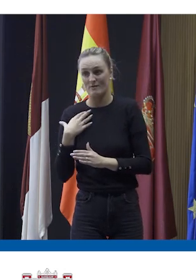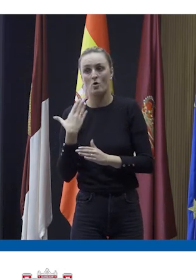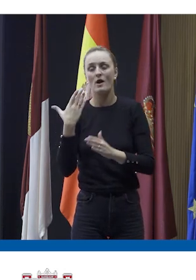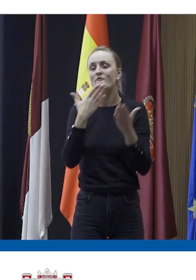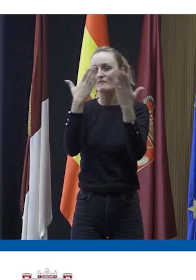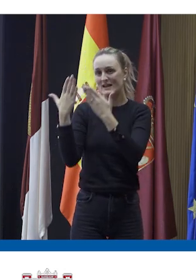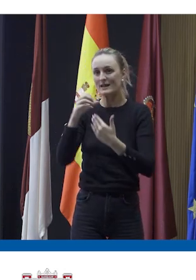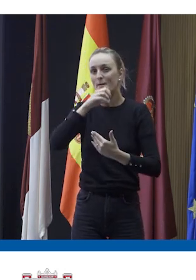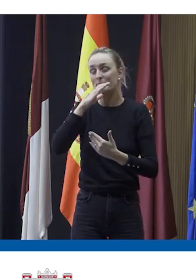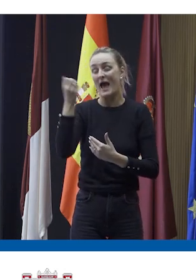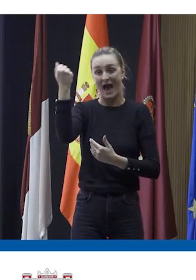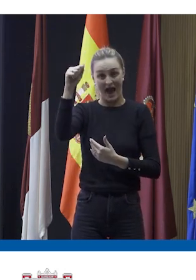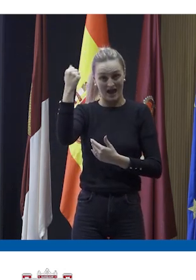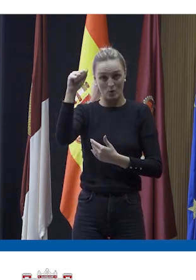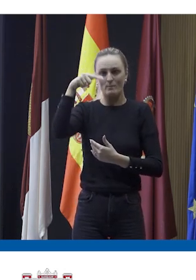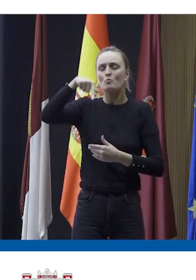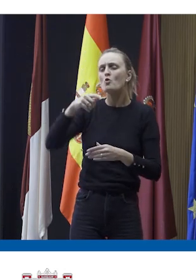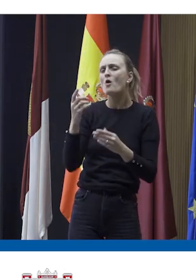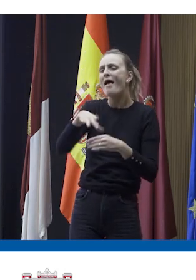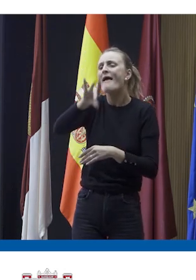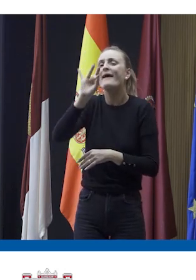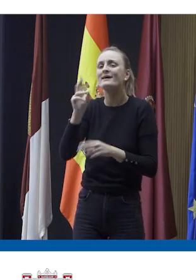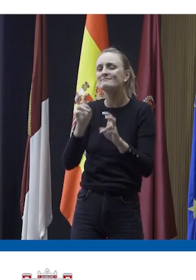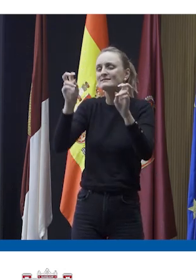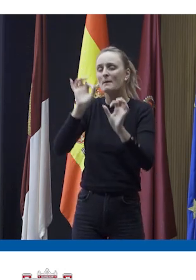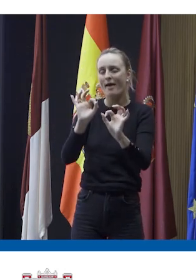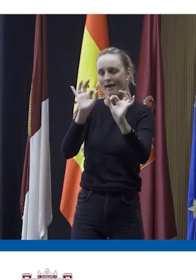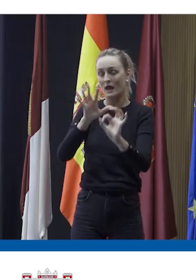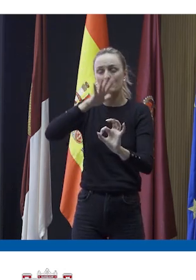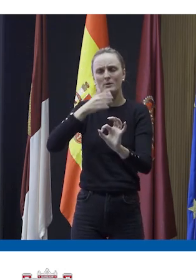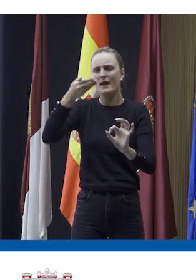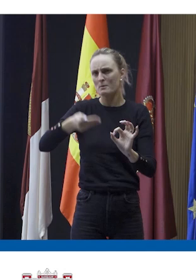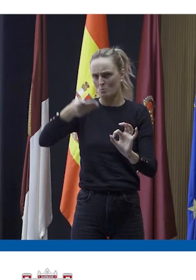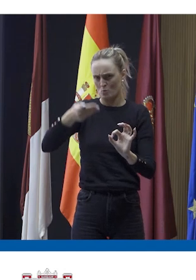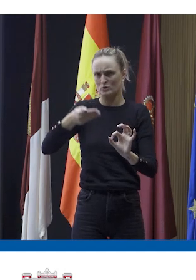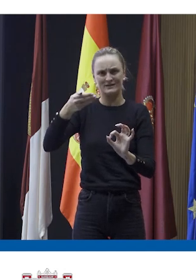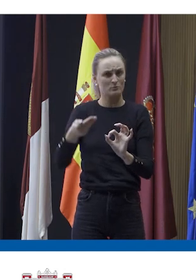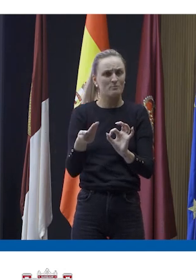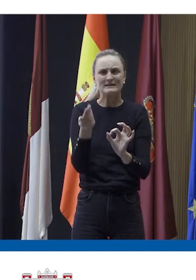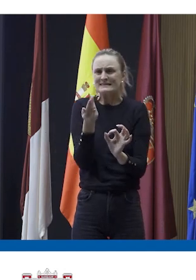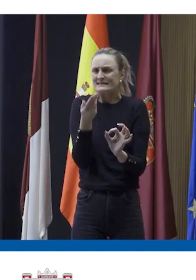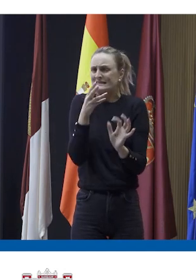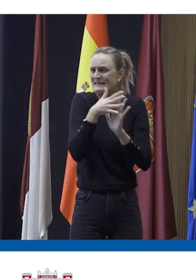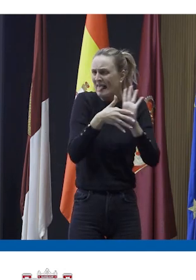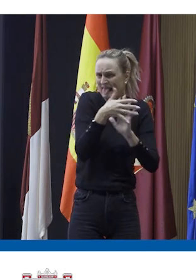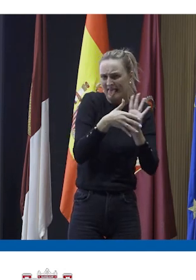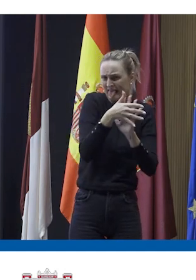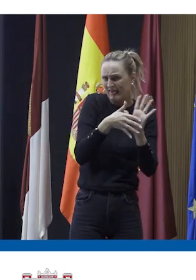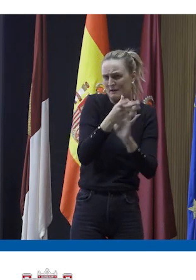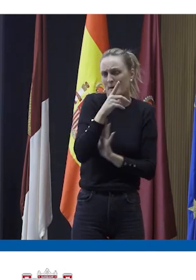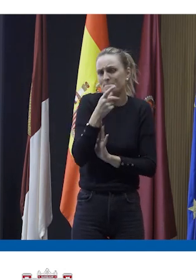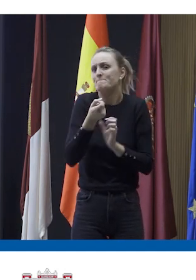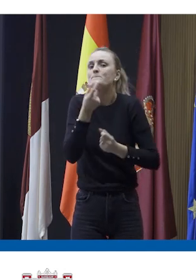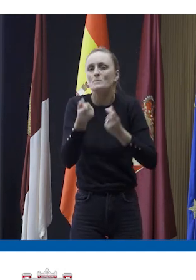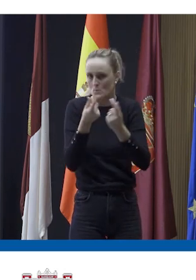asociación, por elegir este tema, porque creo que es un tema importantísimo del que se habla poco y es un tema... El abordaje